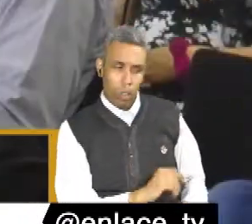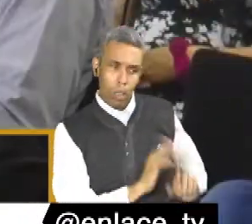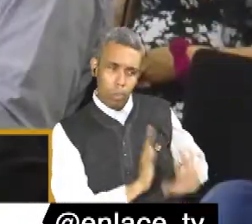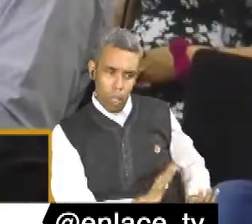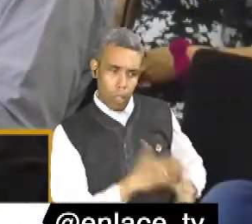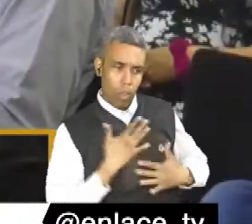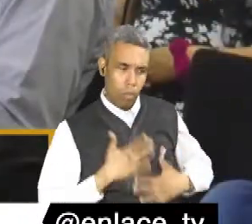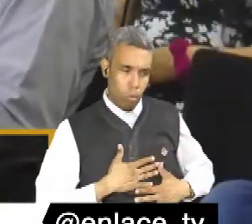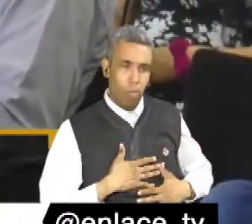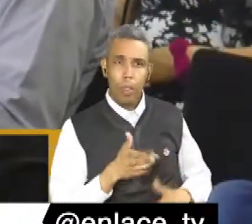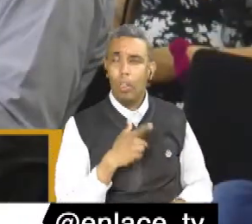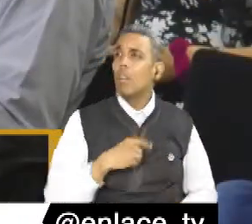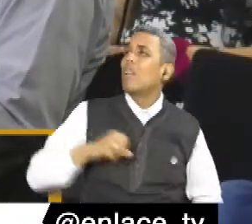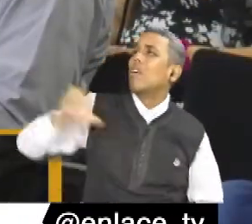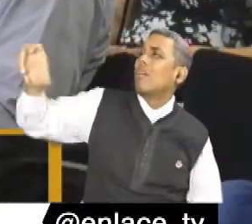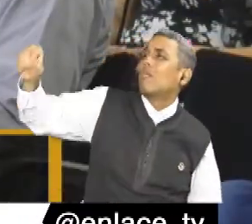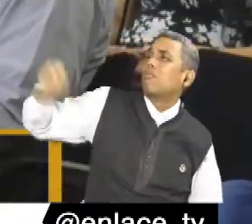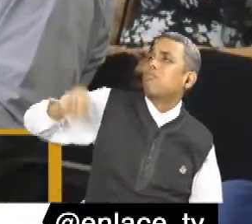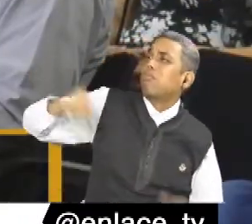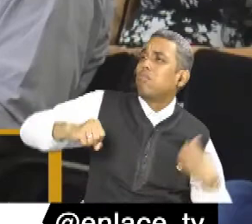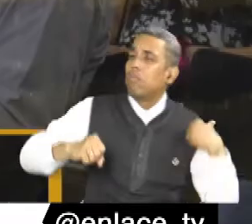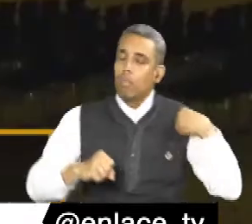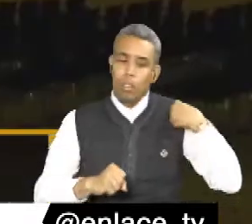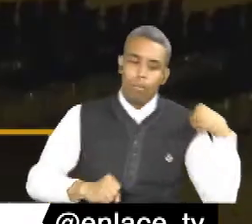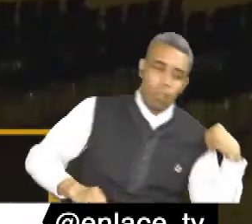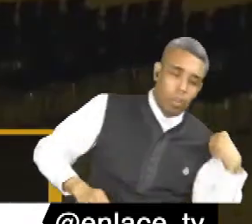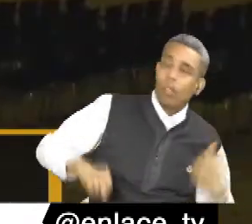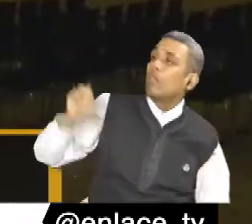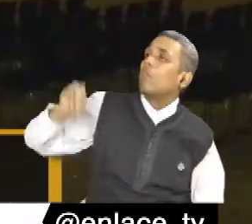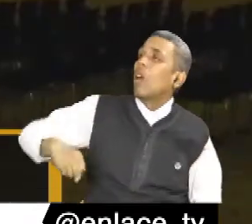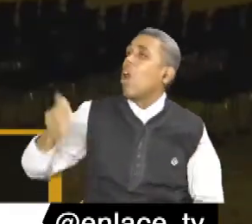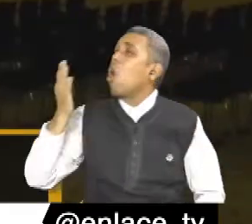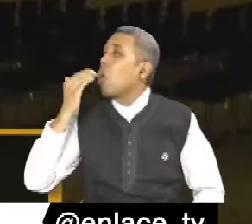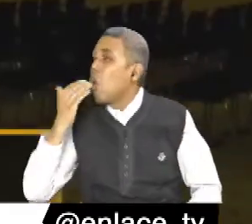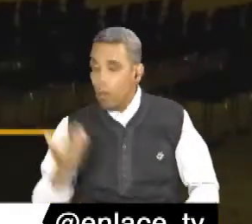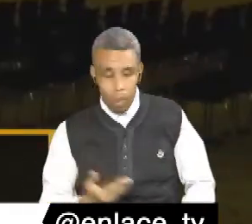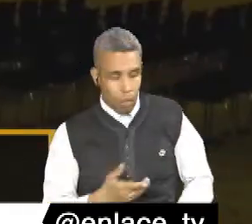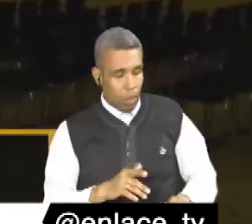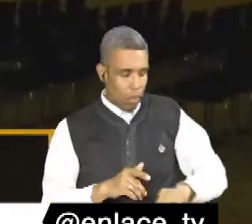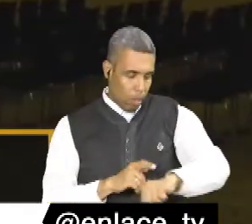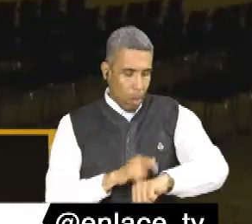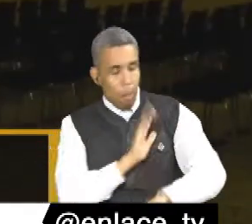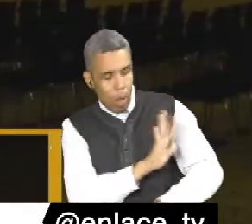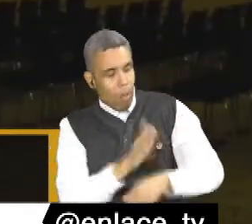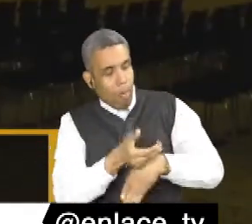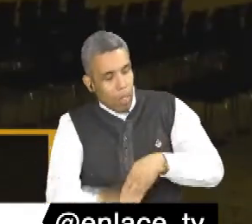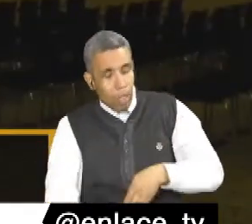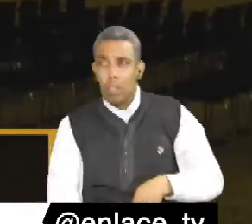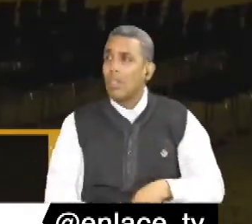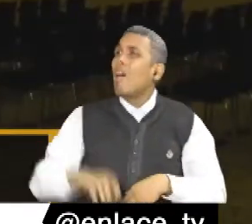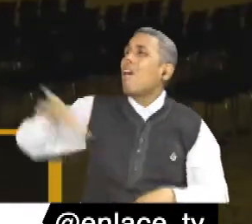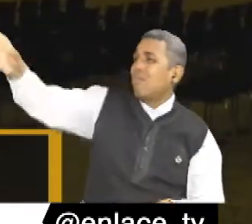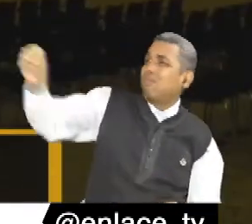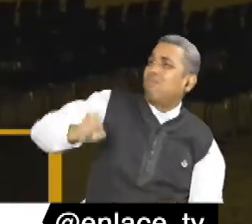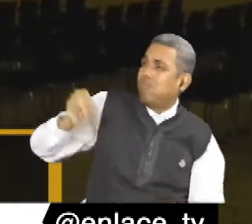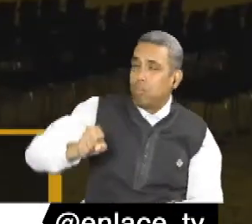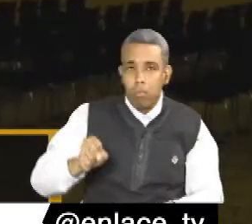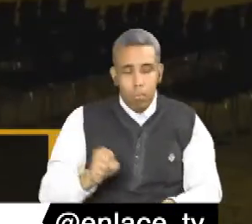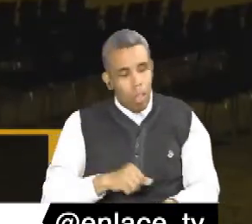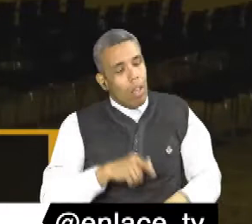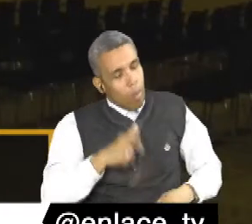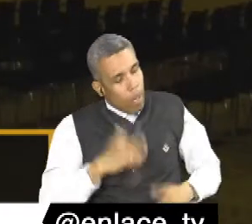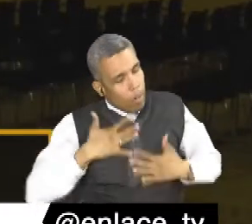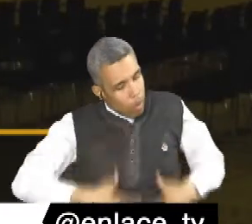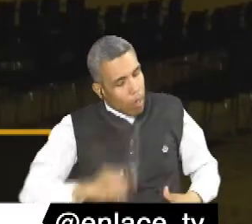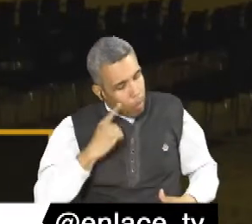comida a cierta hora, que ellos sepan cuáles son las horas de comida, que después de la comida viene el baño, después del desayuno. Bueno, como cada